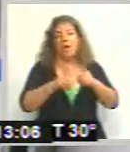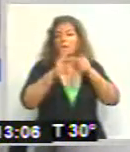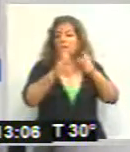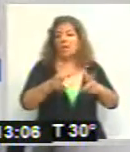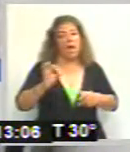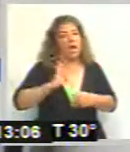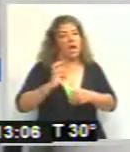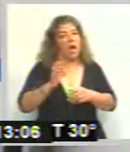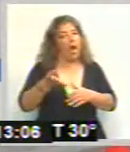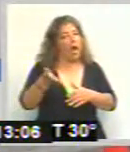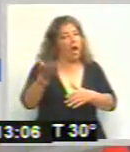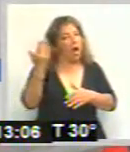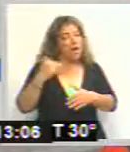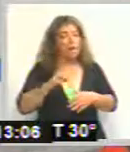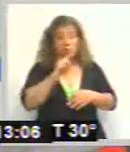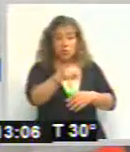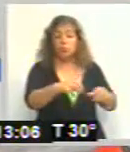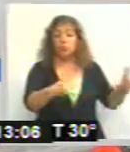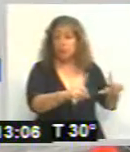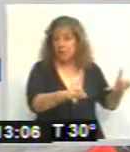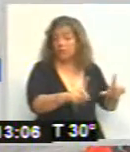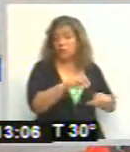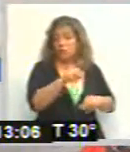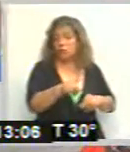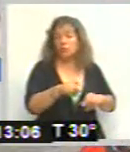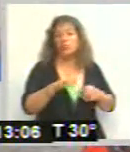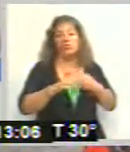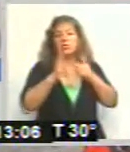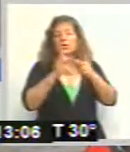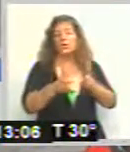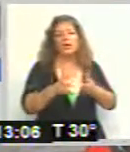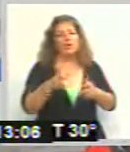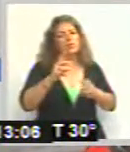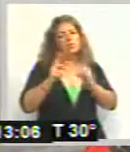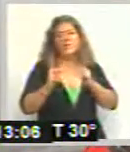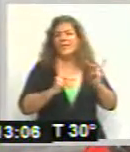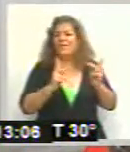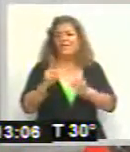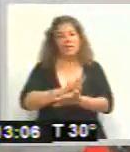que estuvimos en su canal, así que estamos bastante complicados.